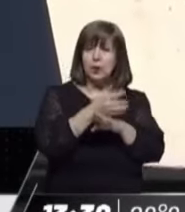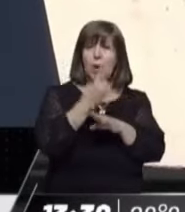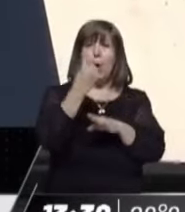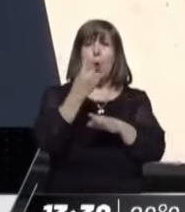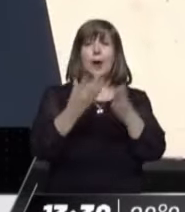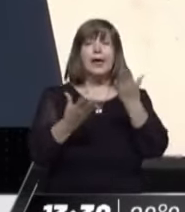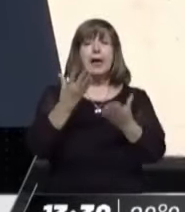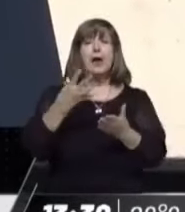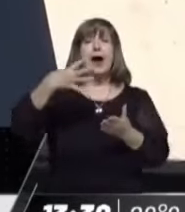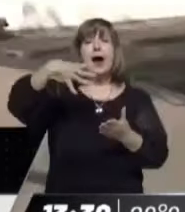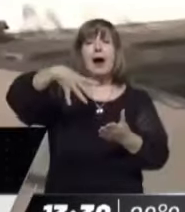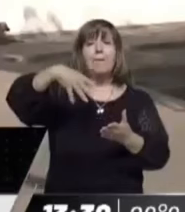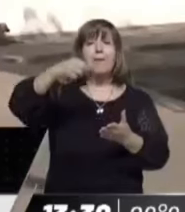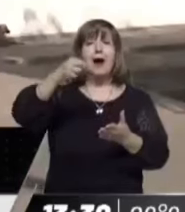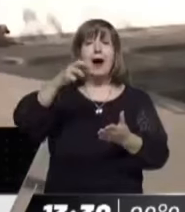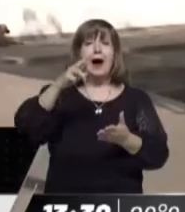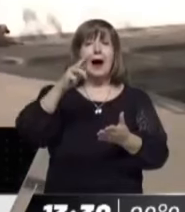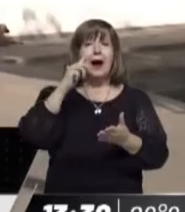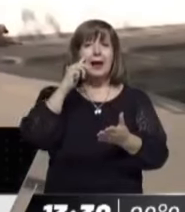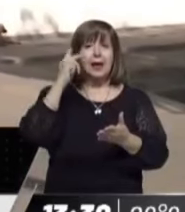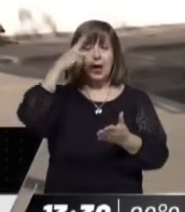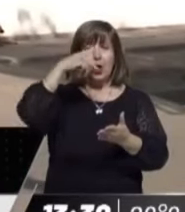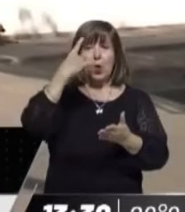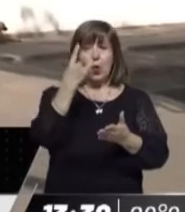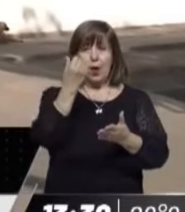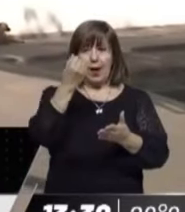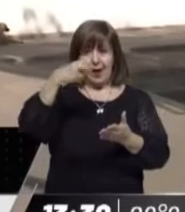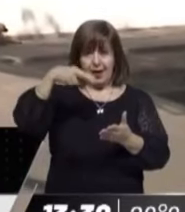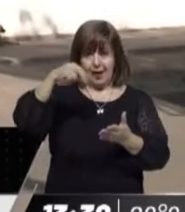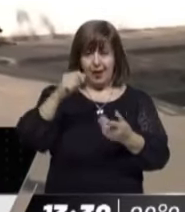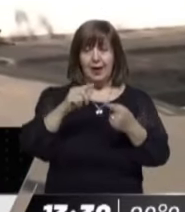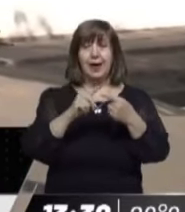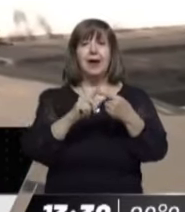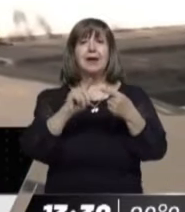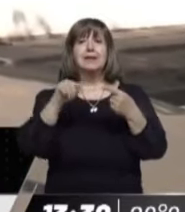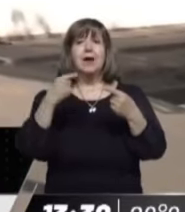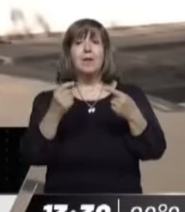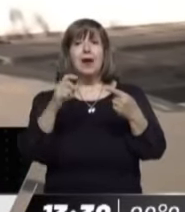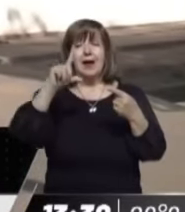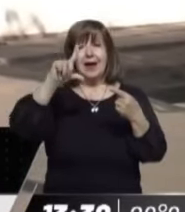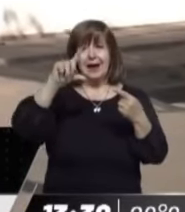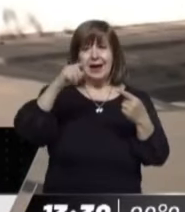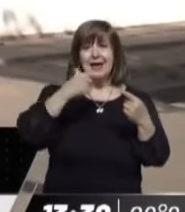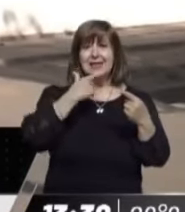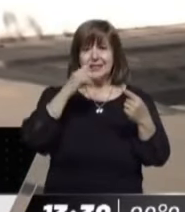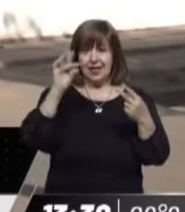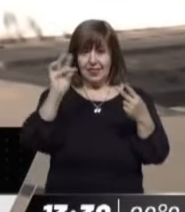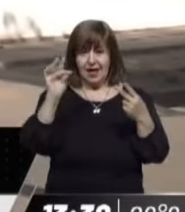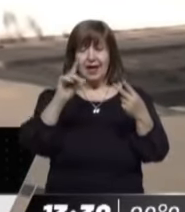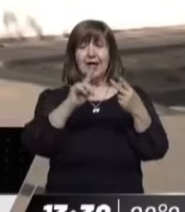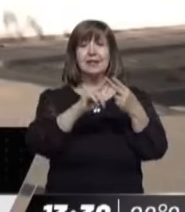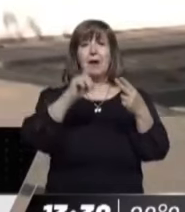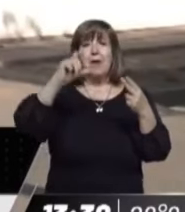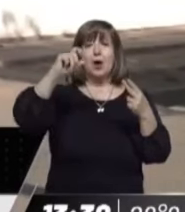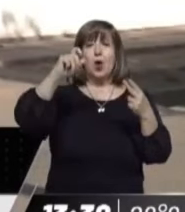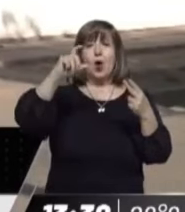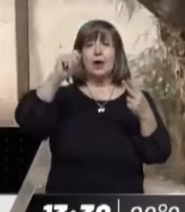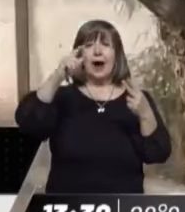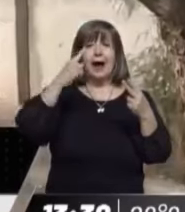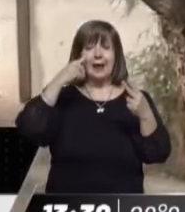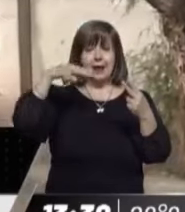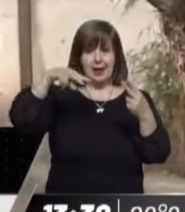marihuana y varias dosis de lsd que es el ácido lisérgico y cocaína al penal de San Felipe El